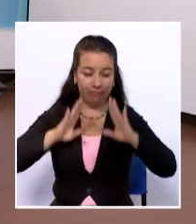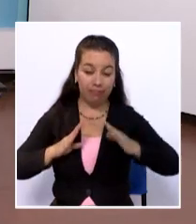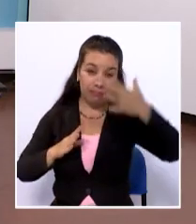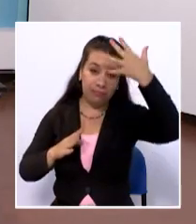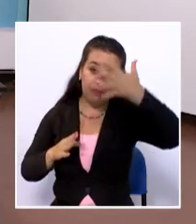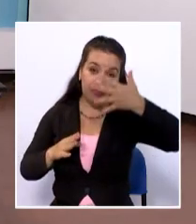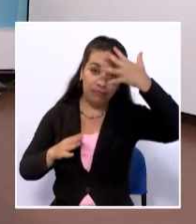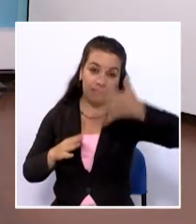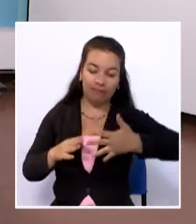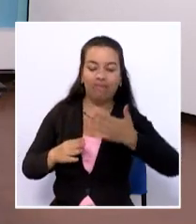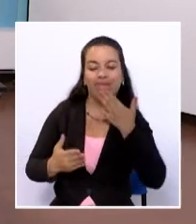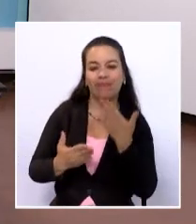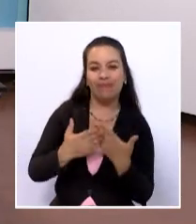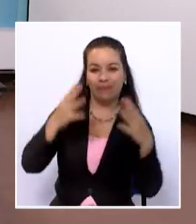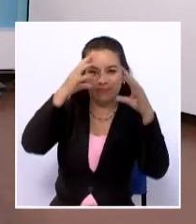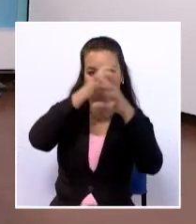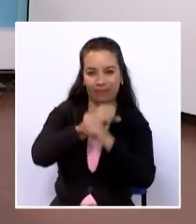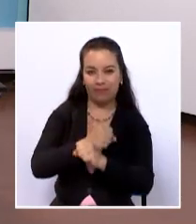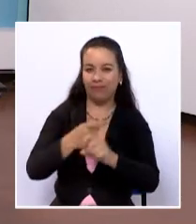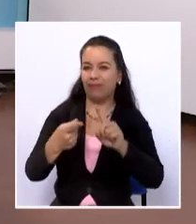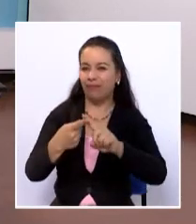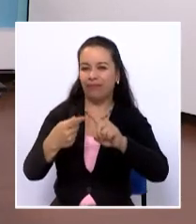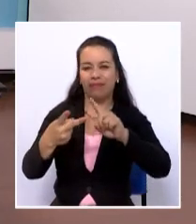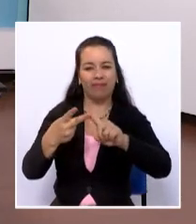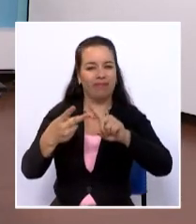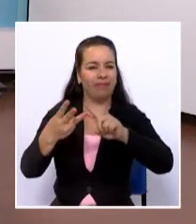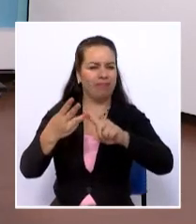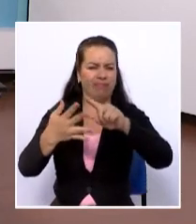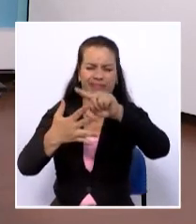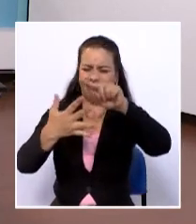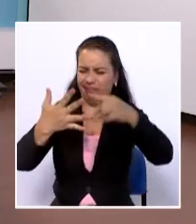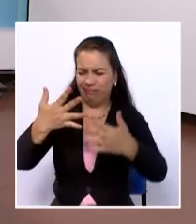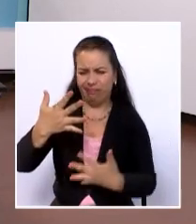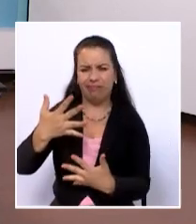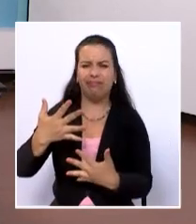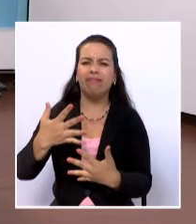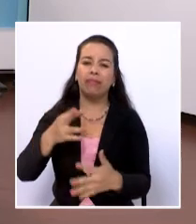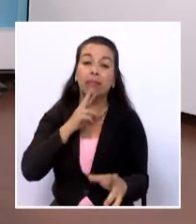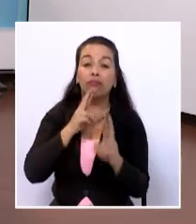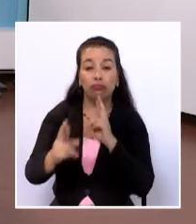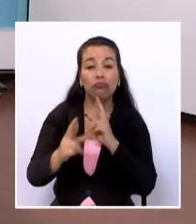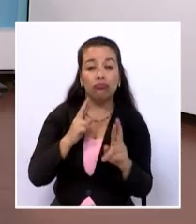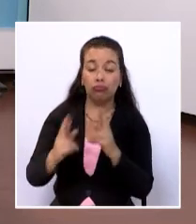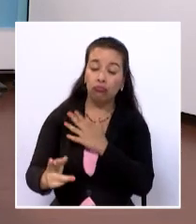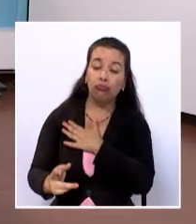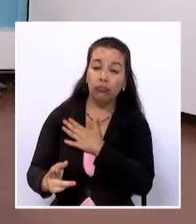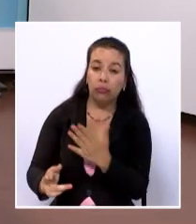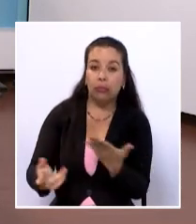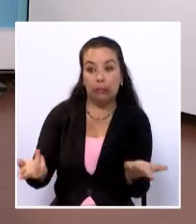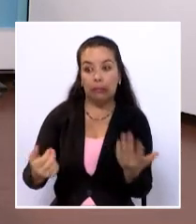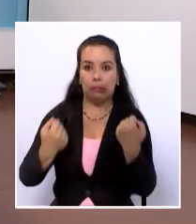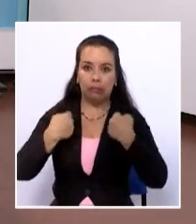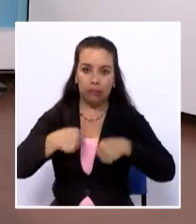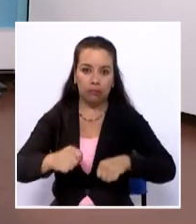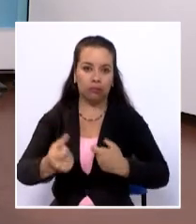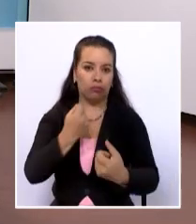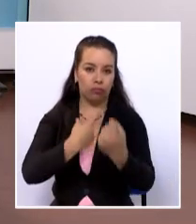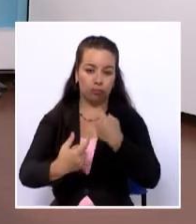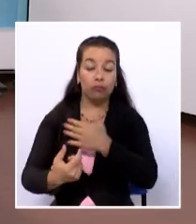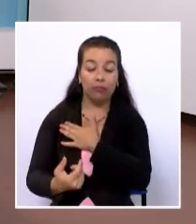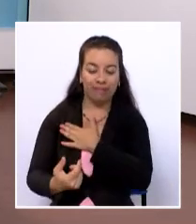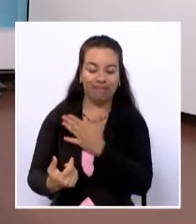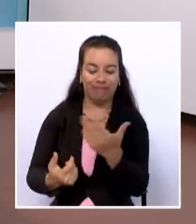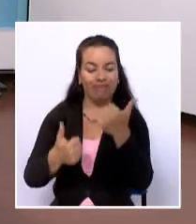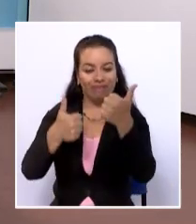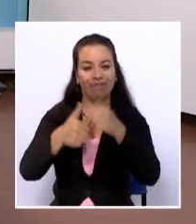live isabel linares o de mejía fiel abdul vamos a tratar de responder sus preguntas y todas las dudas que tengan también nos pueden